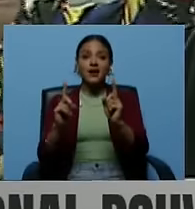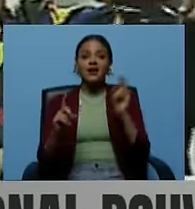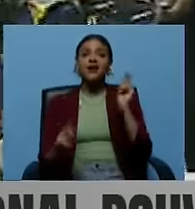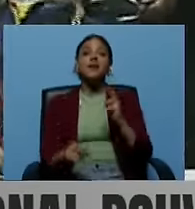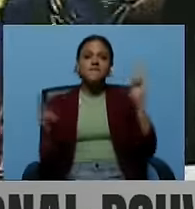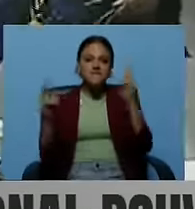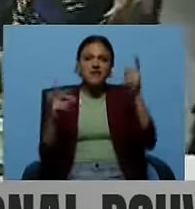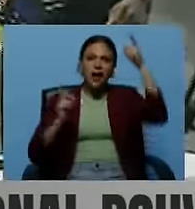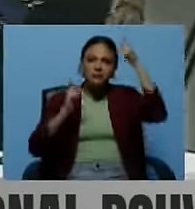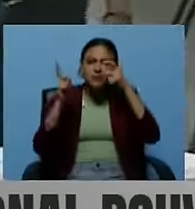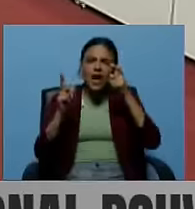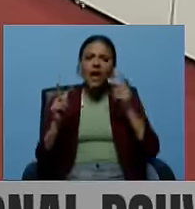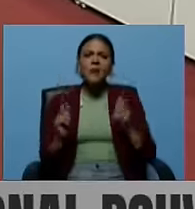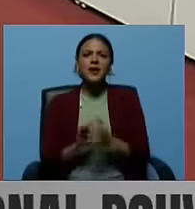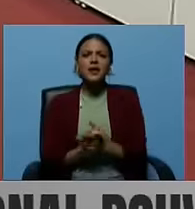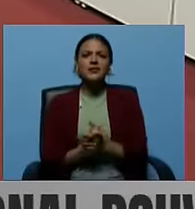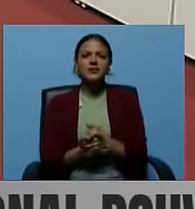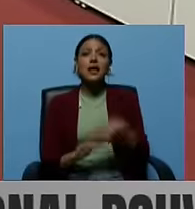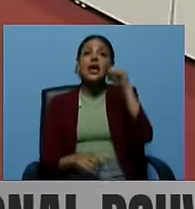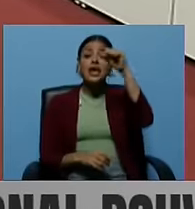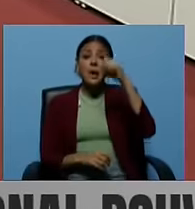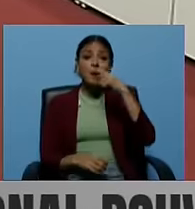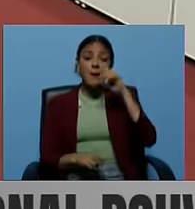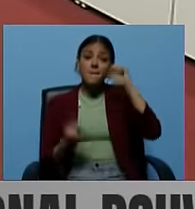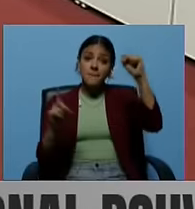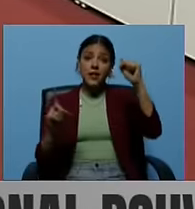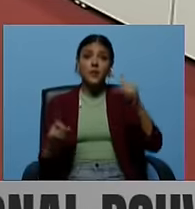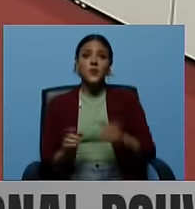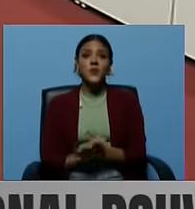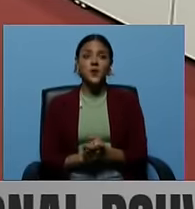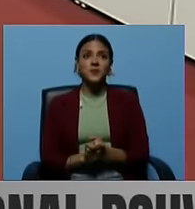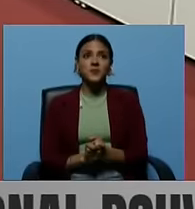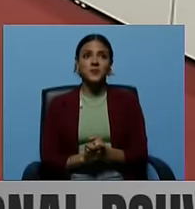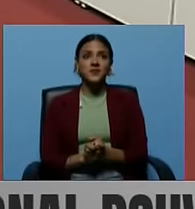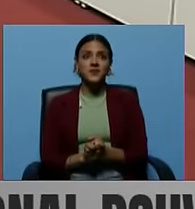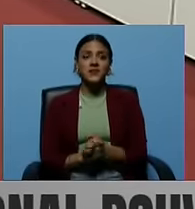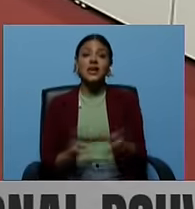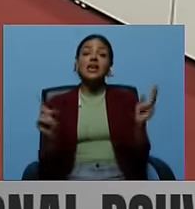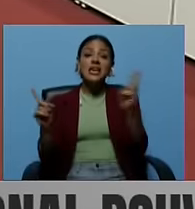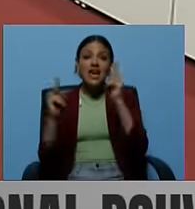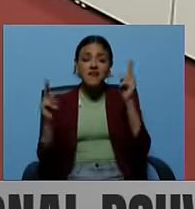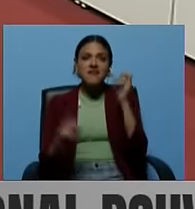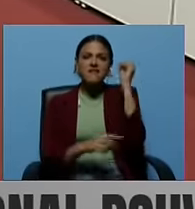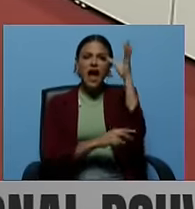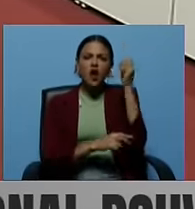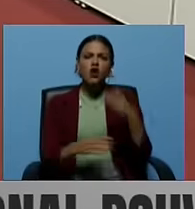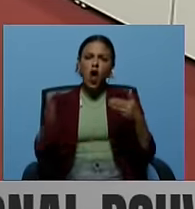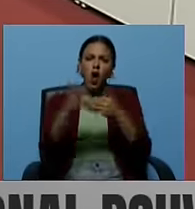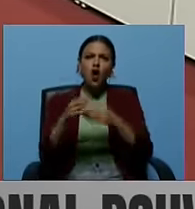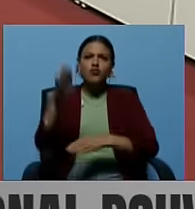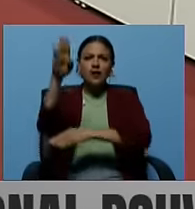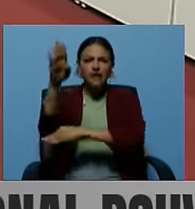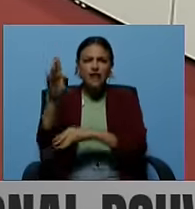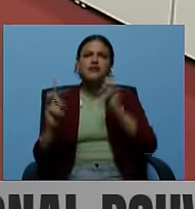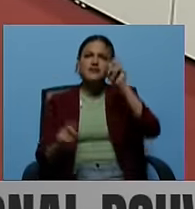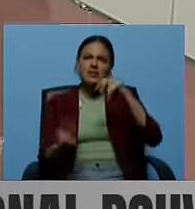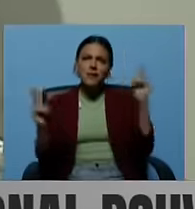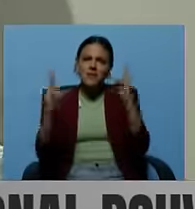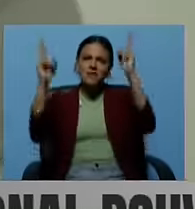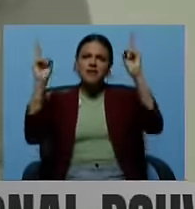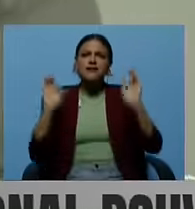viva Chávez! ¡Viva! ¡Que viva Maduro! ¡Viva! ¡Que viva el Congreso Antifascista!